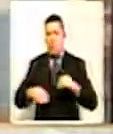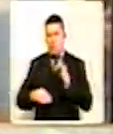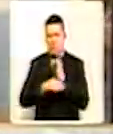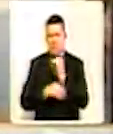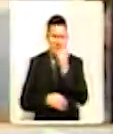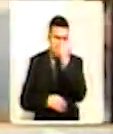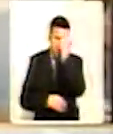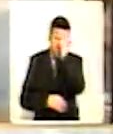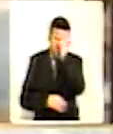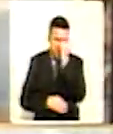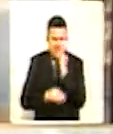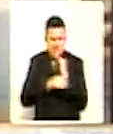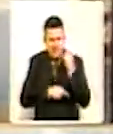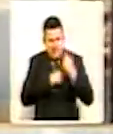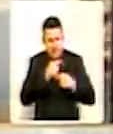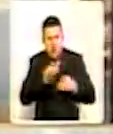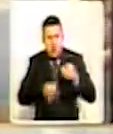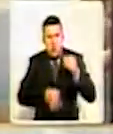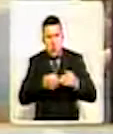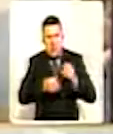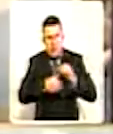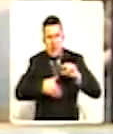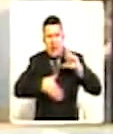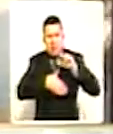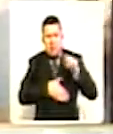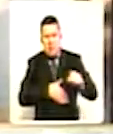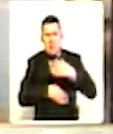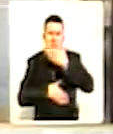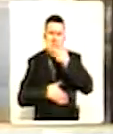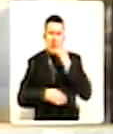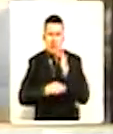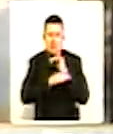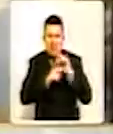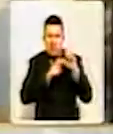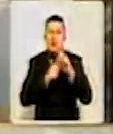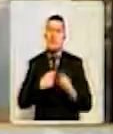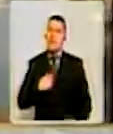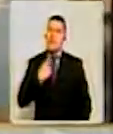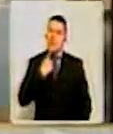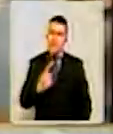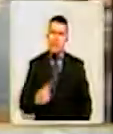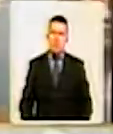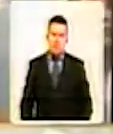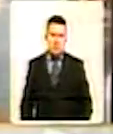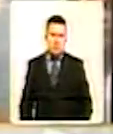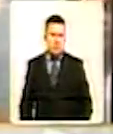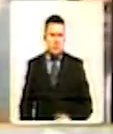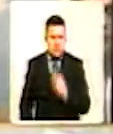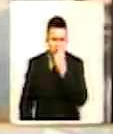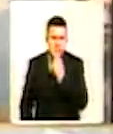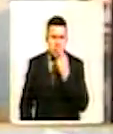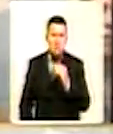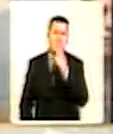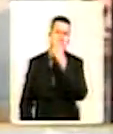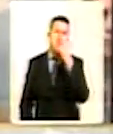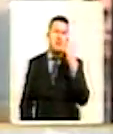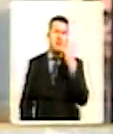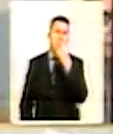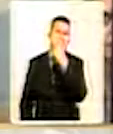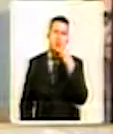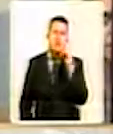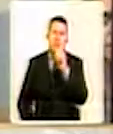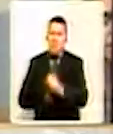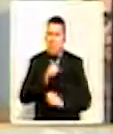generis dentro de la institucionalidad de la justicia en América Latina. Y uno debería decir que a casi cumplir 200 años